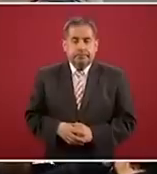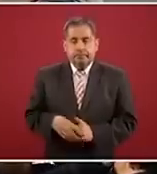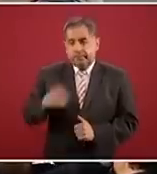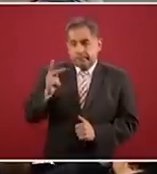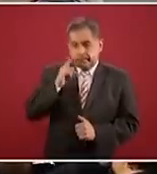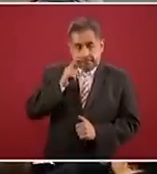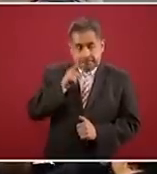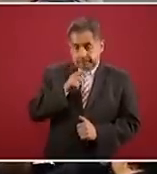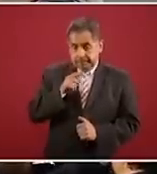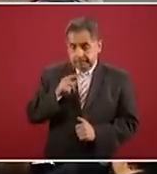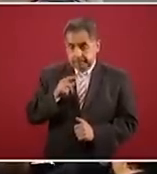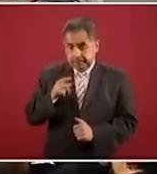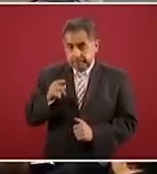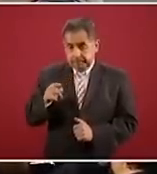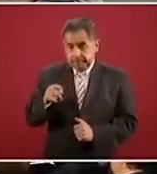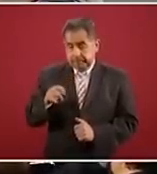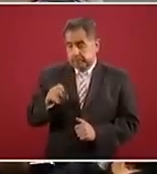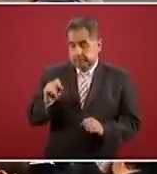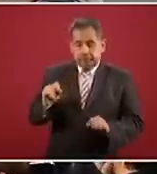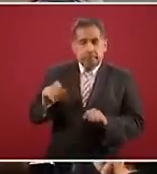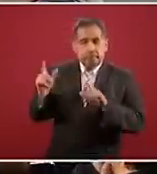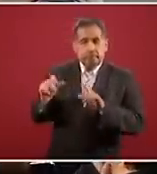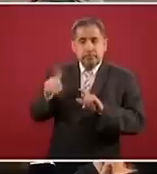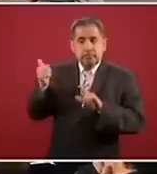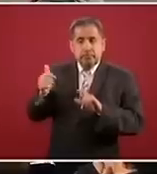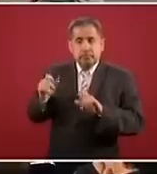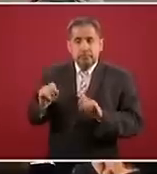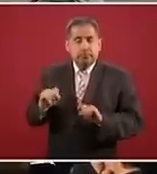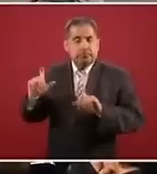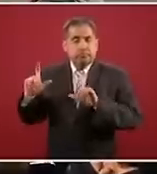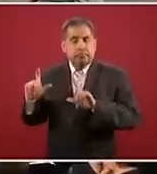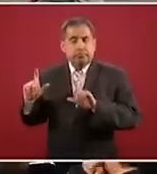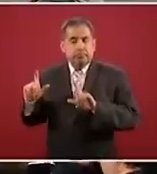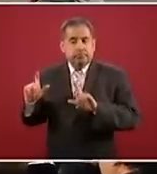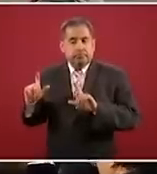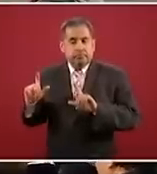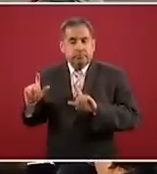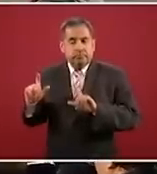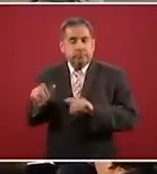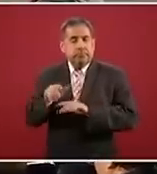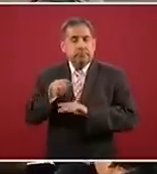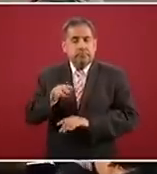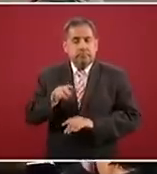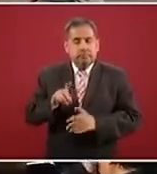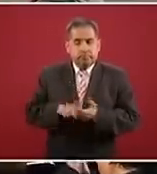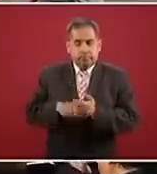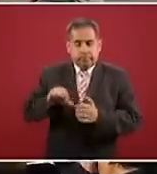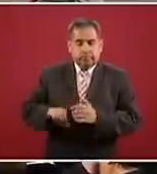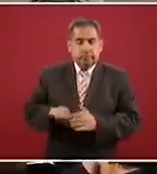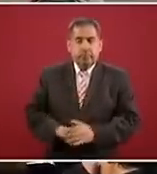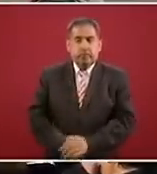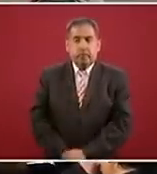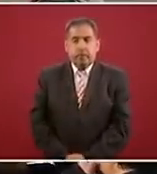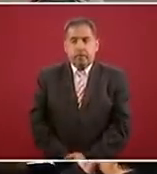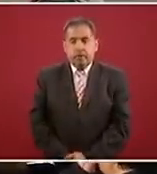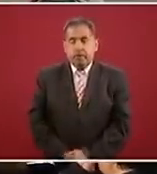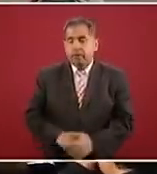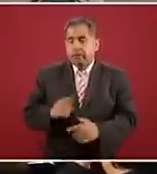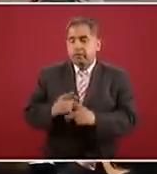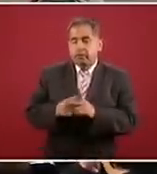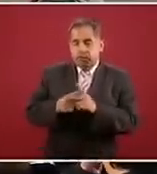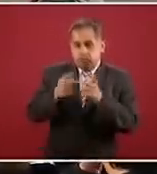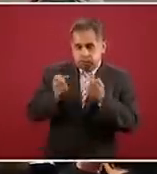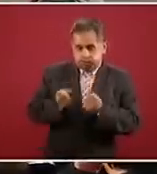Pero a ver la otra lámina sobre, sí, de hoy, sobre